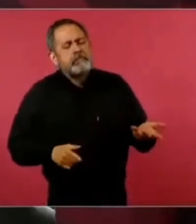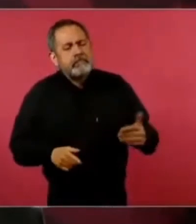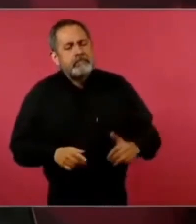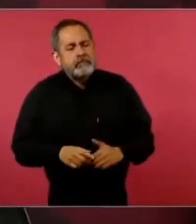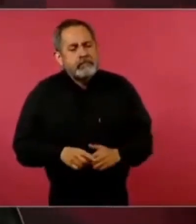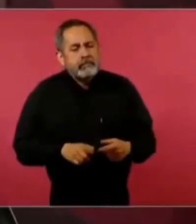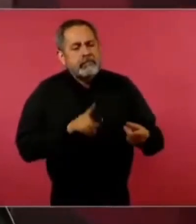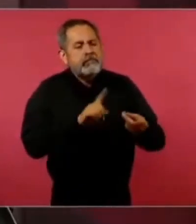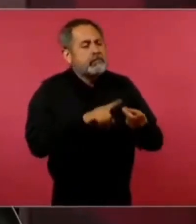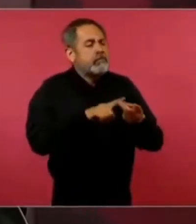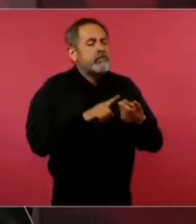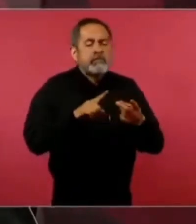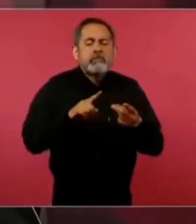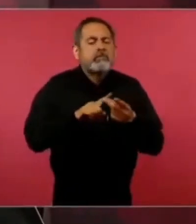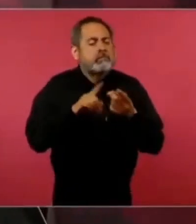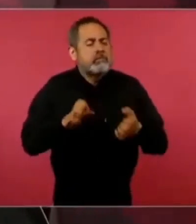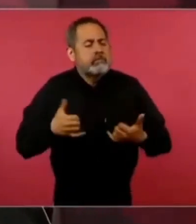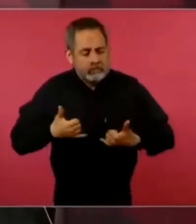dónde están los jóvenes